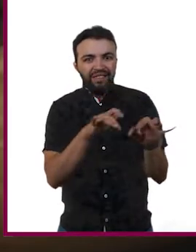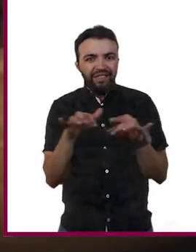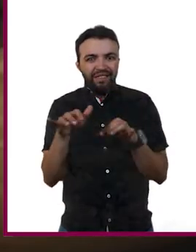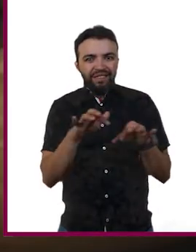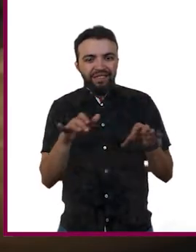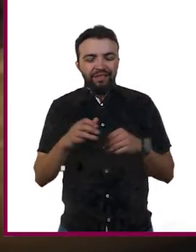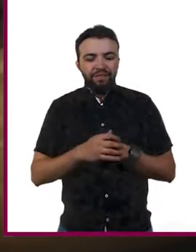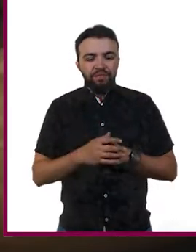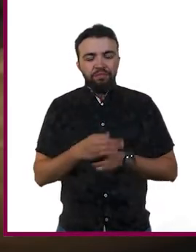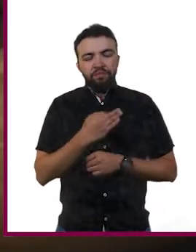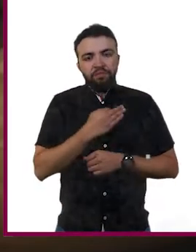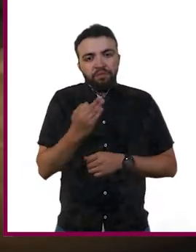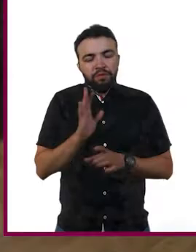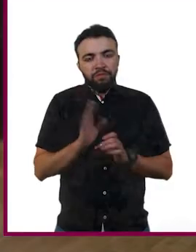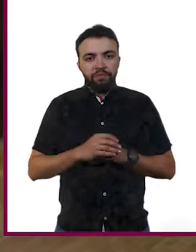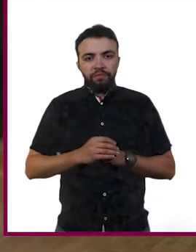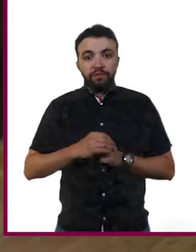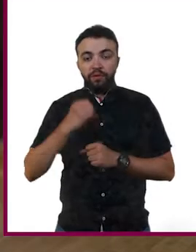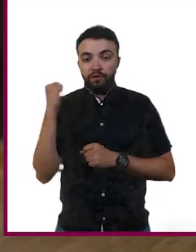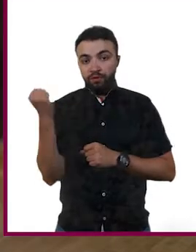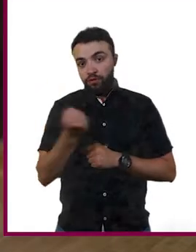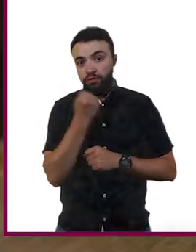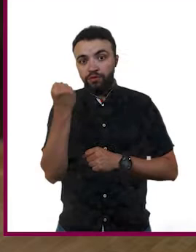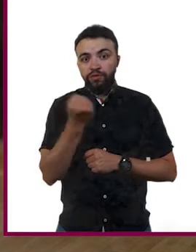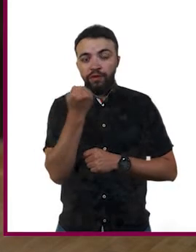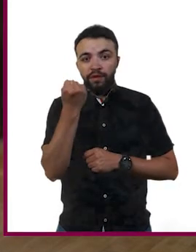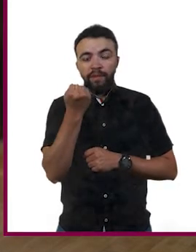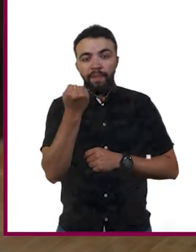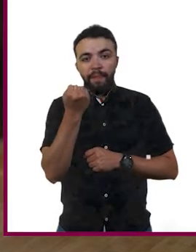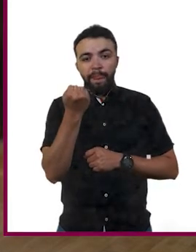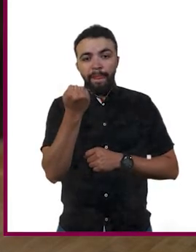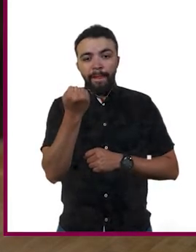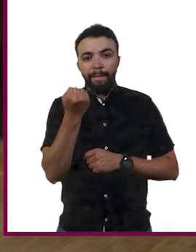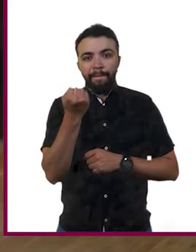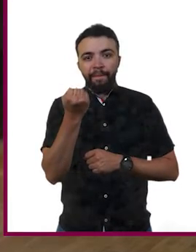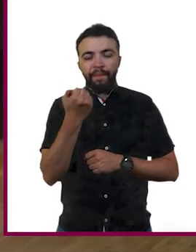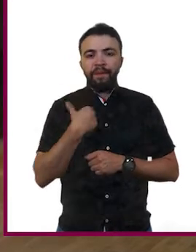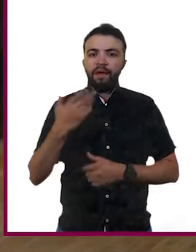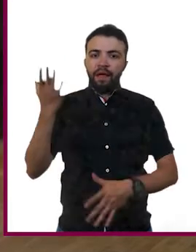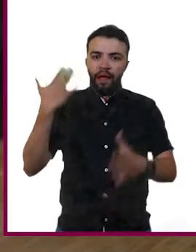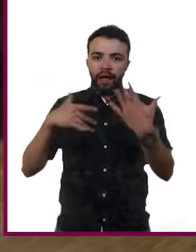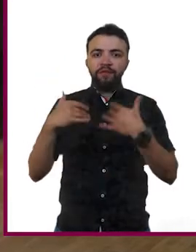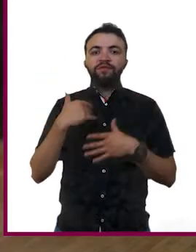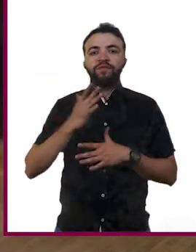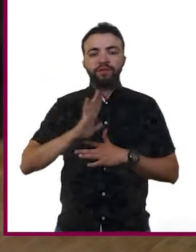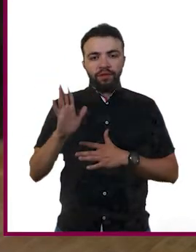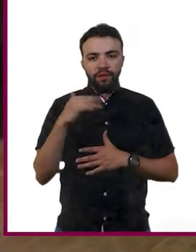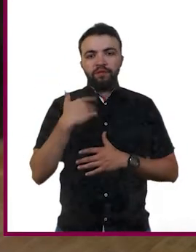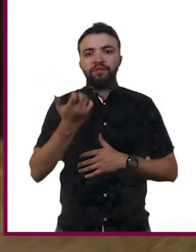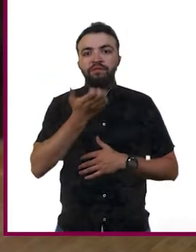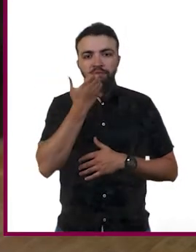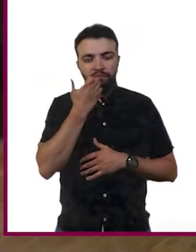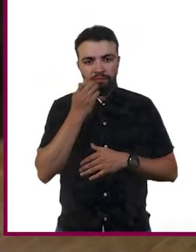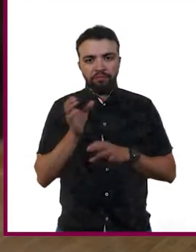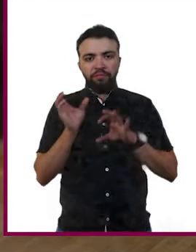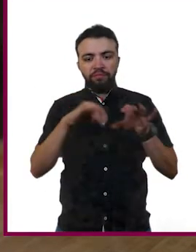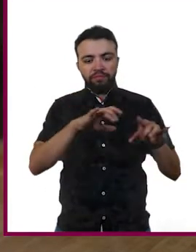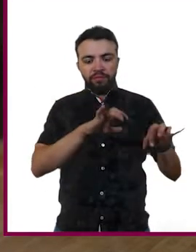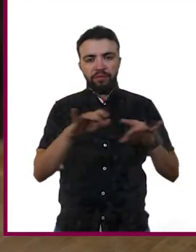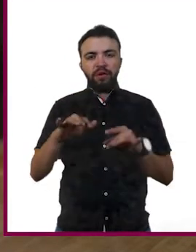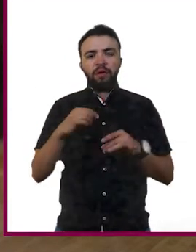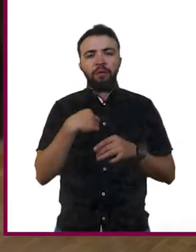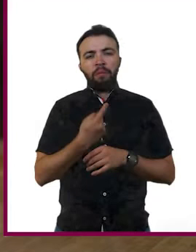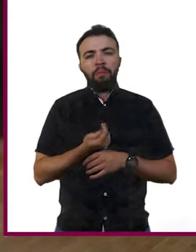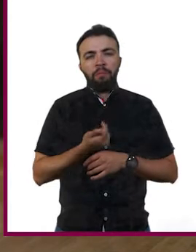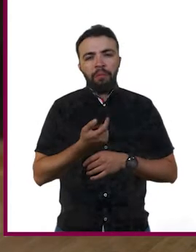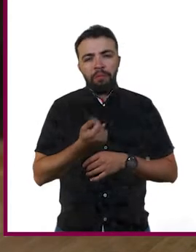por suerte, como yo había tomado clases de piano, algo sabía, pues bueno,